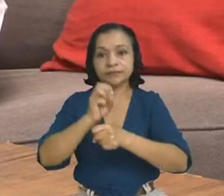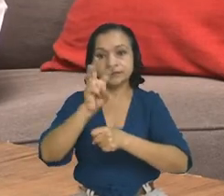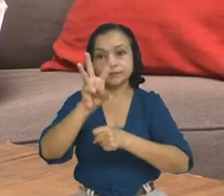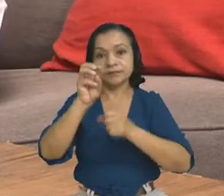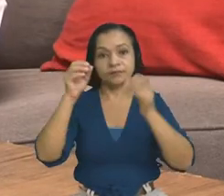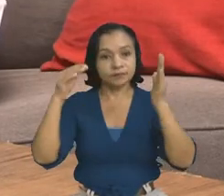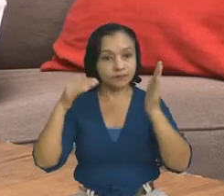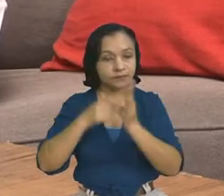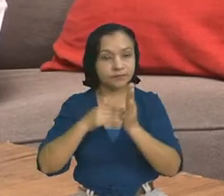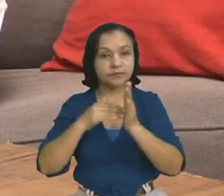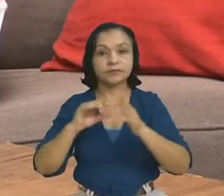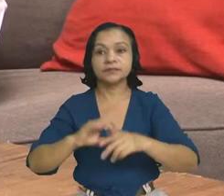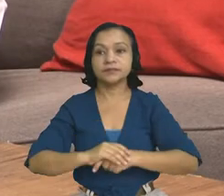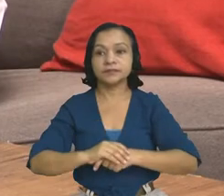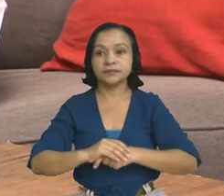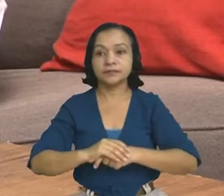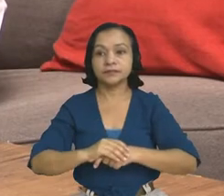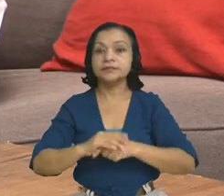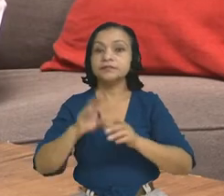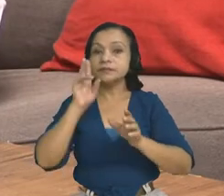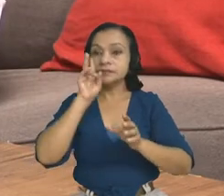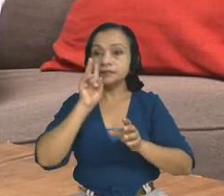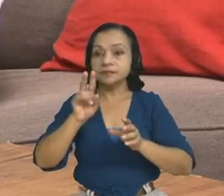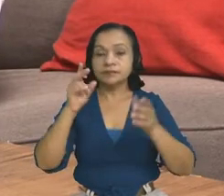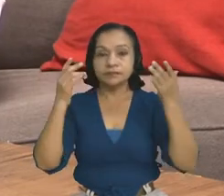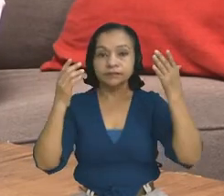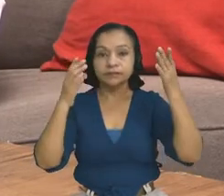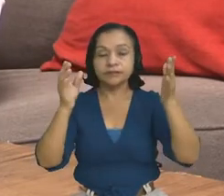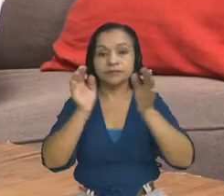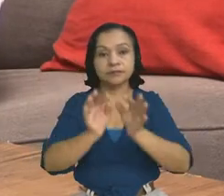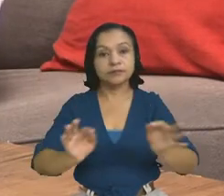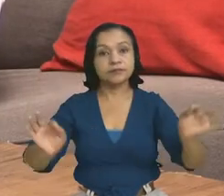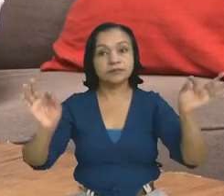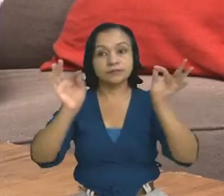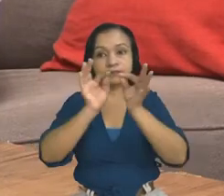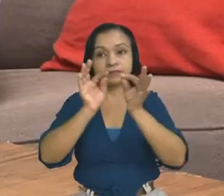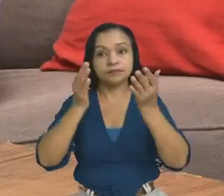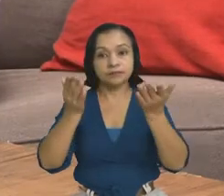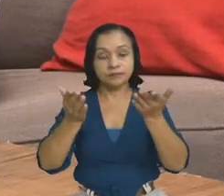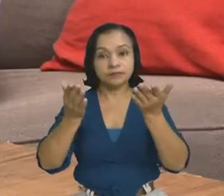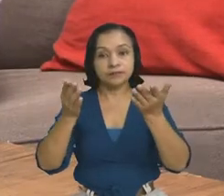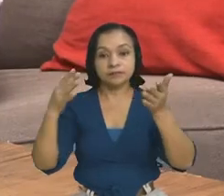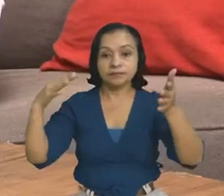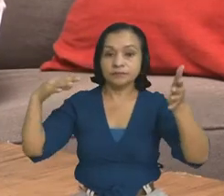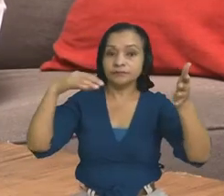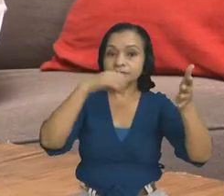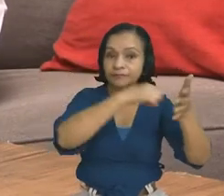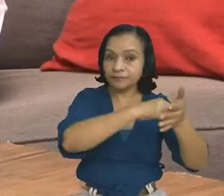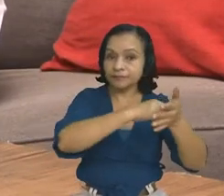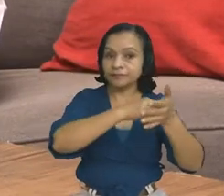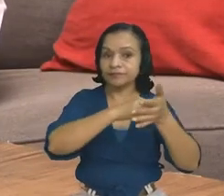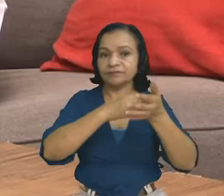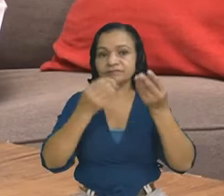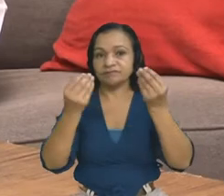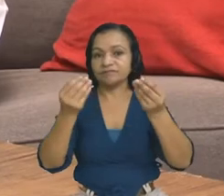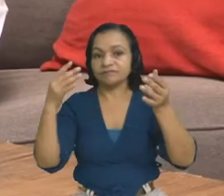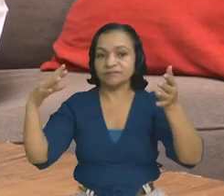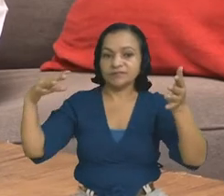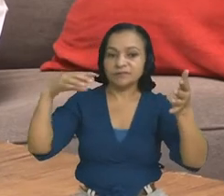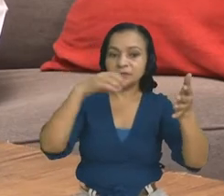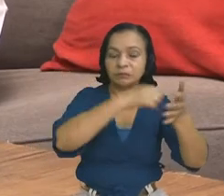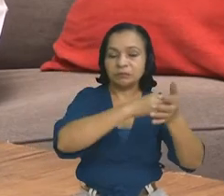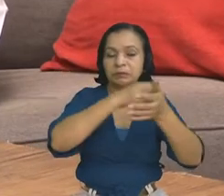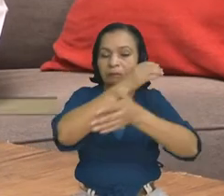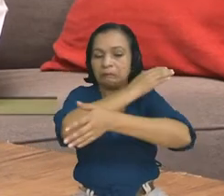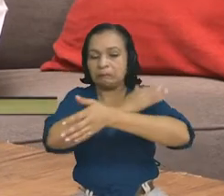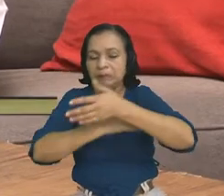y un poco más. Eso tiene que ver también con otros factores preventivos, que tiene que ver la parte también de los accidentes de tránsito que te dejan muchas secuelas y